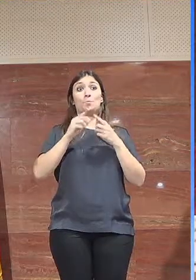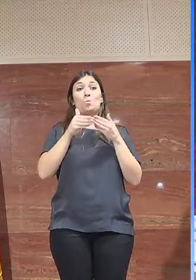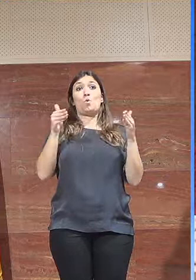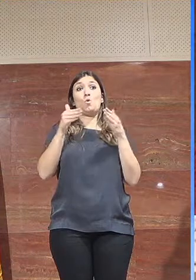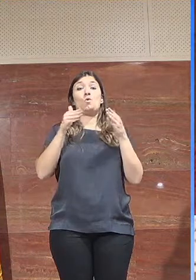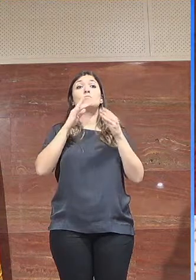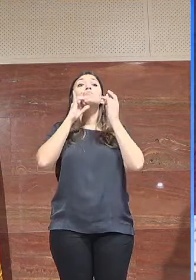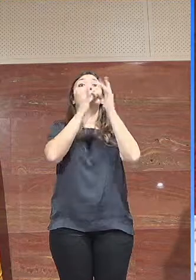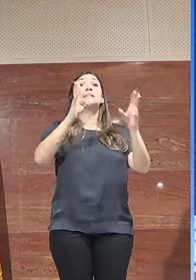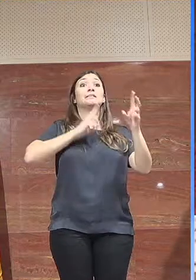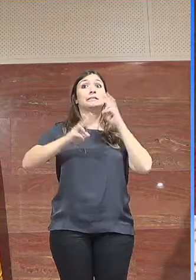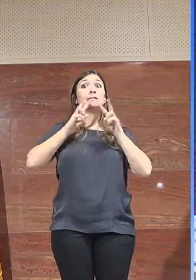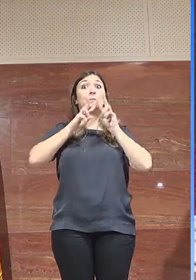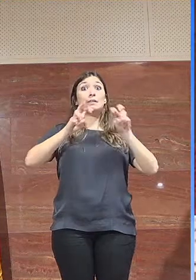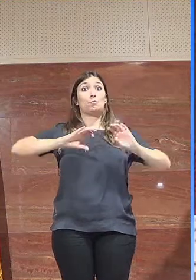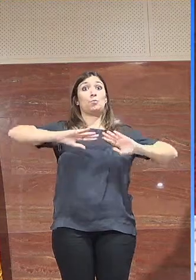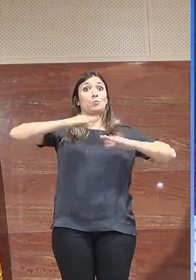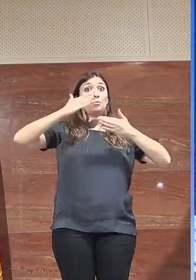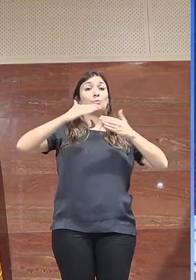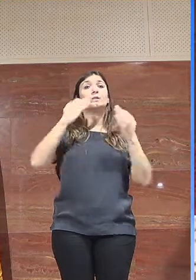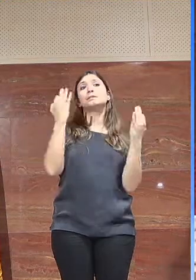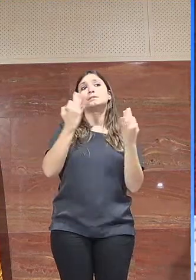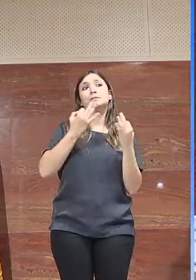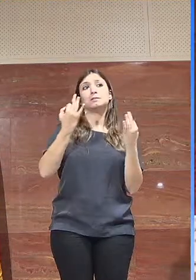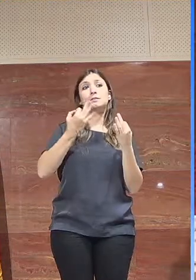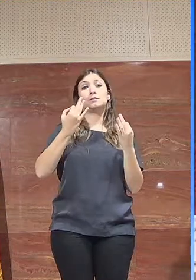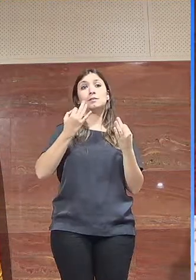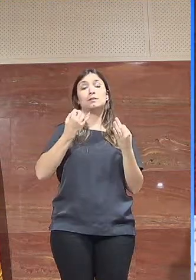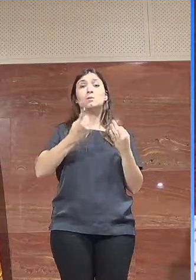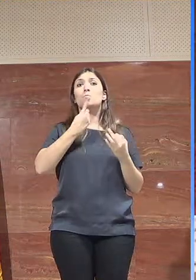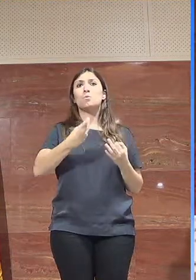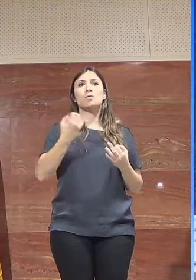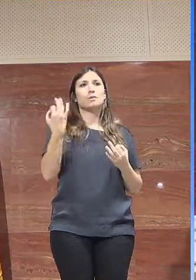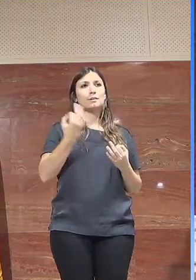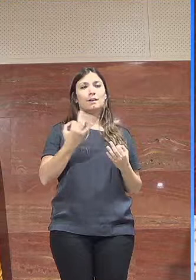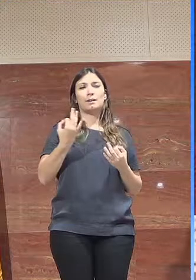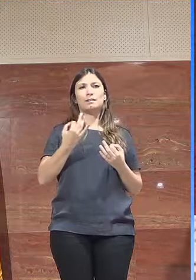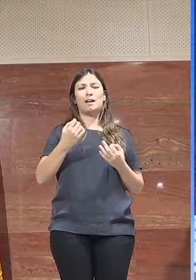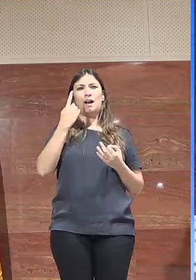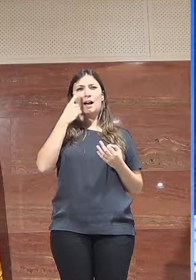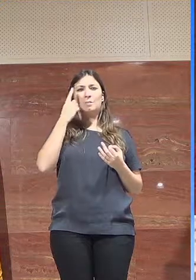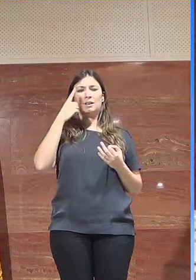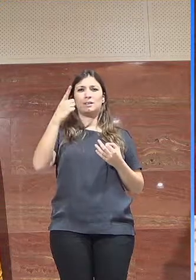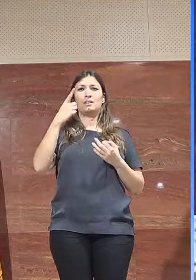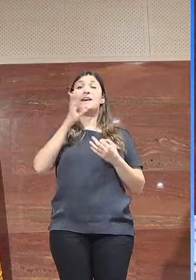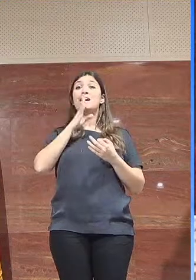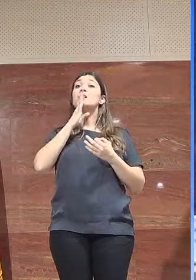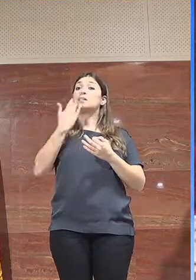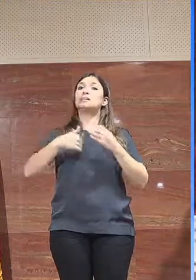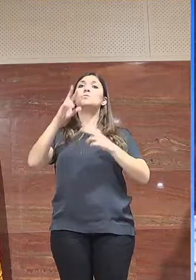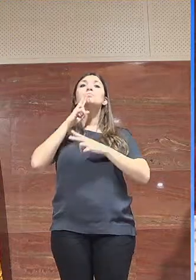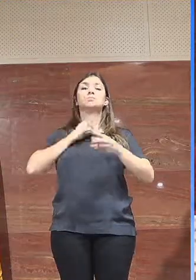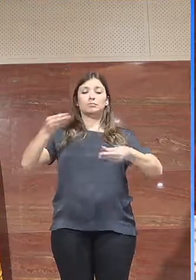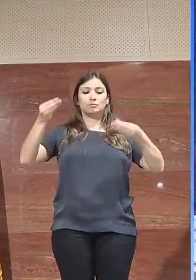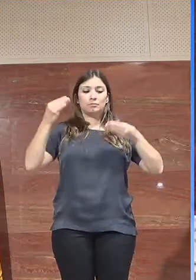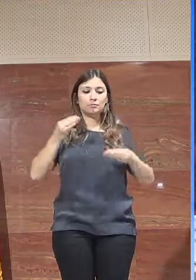primeras respuestas que hemos recibido, bueno, pues la primera dificultad que tuvimos fue cómo estructurar ese cuestionario, ¿no? ¿Qué es lo que queríamos preguntar?